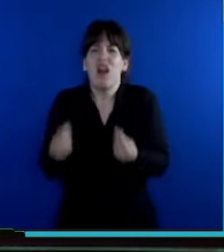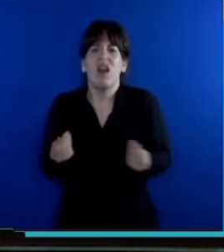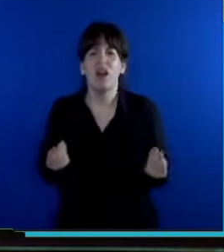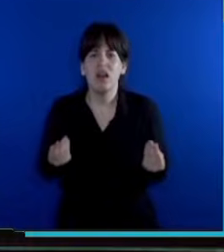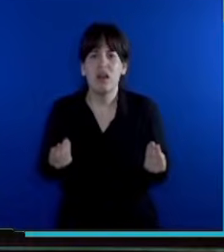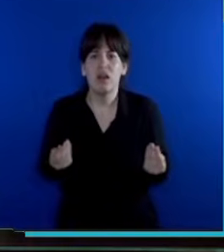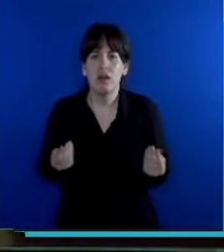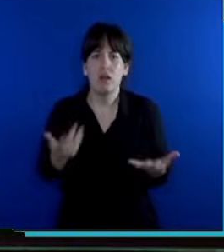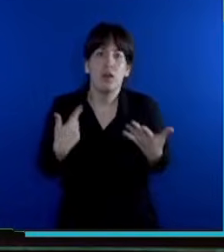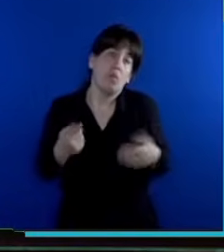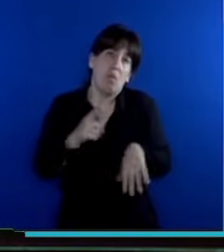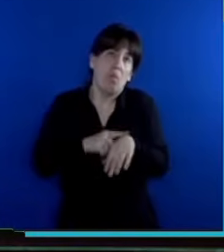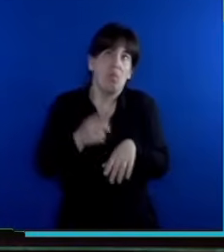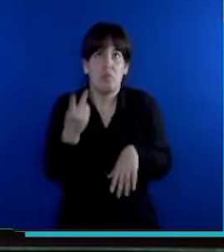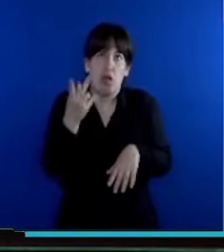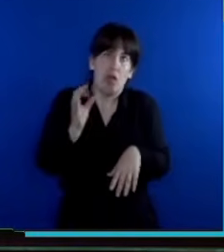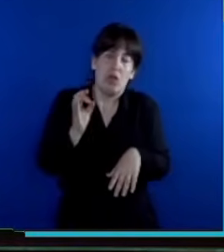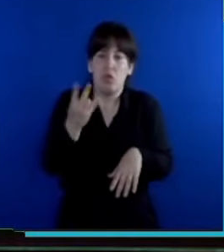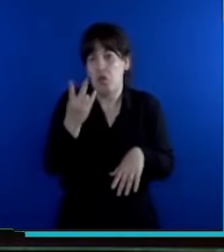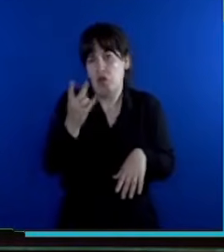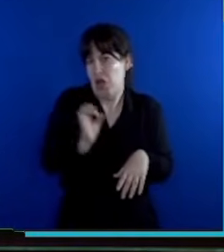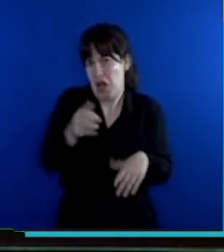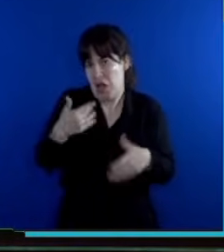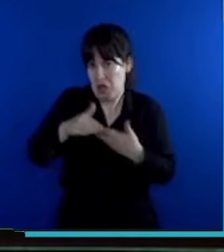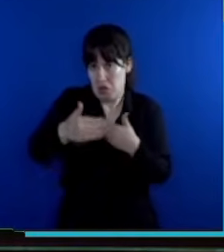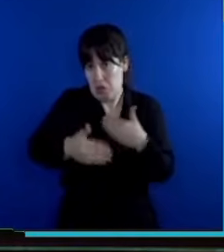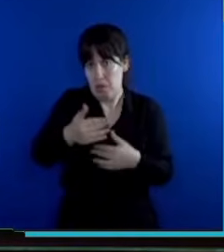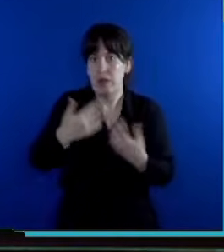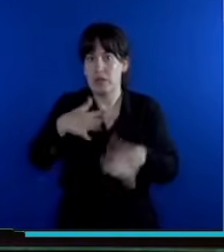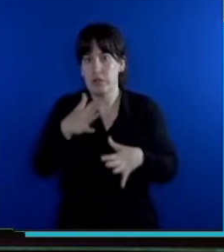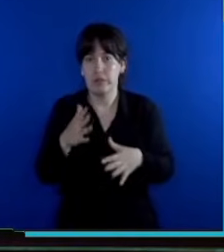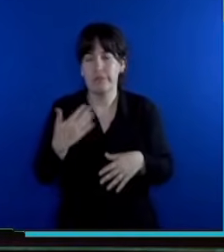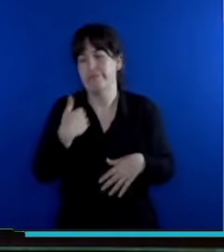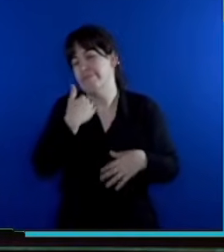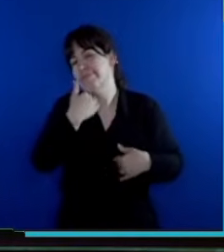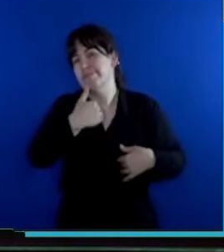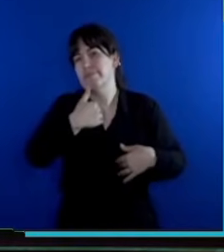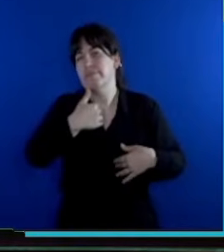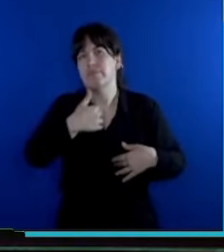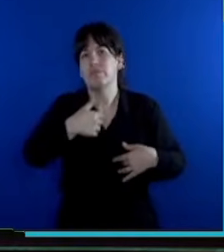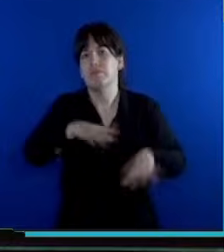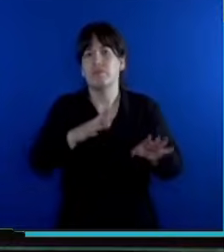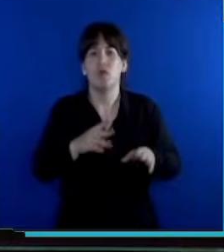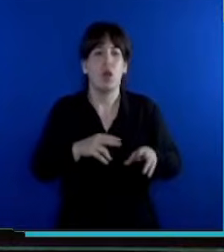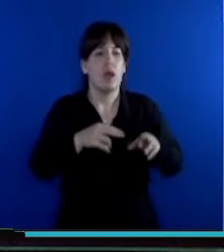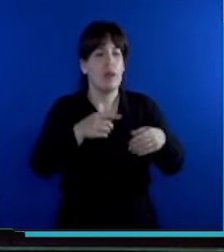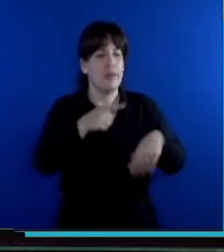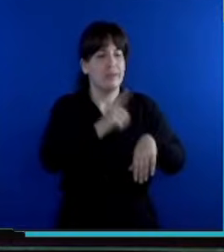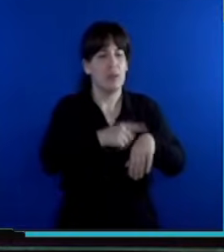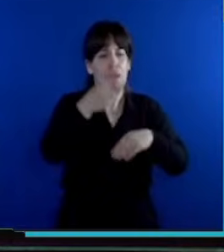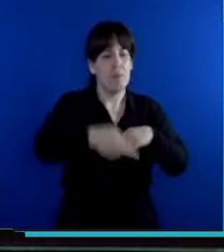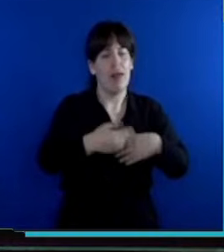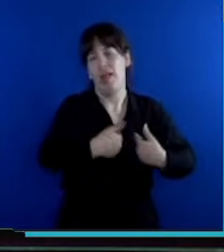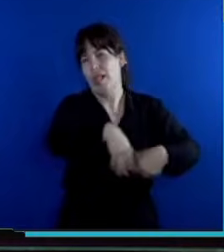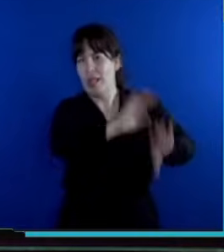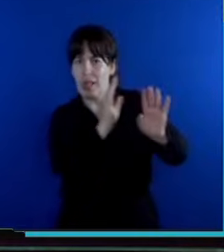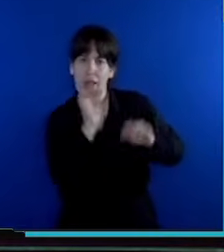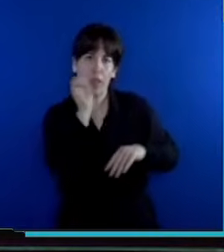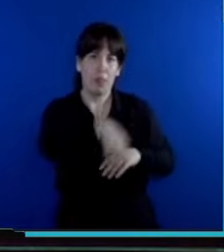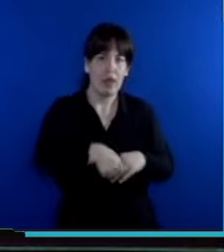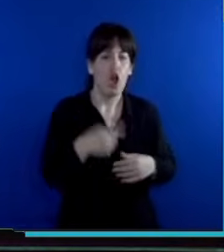le va a permitir por un par de años, no por uno, por un par de años, pasarse por alto los plazos, los controles,